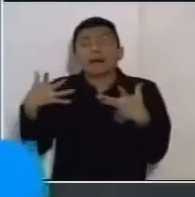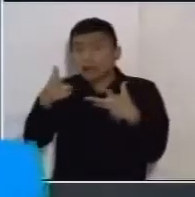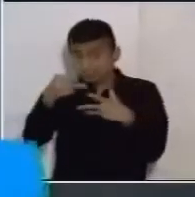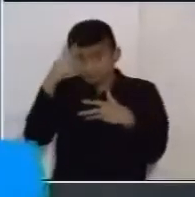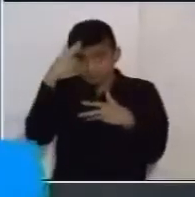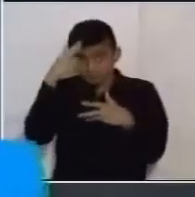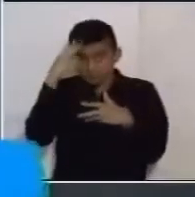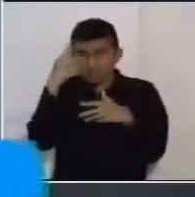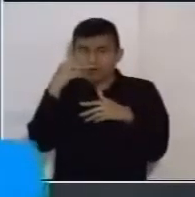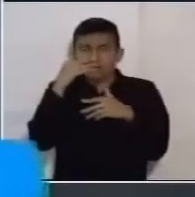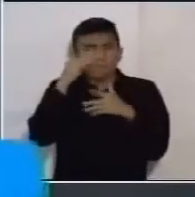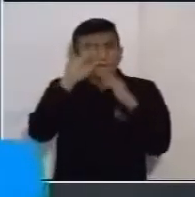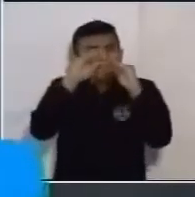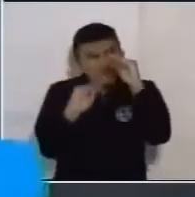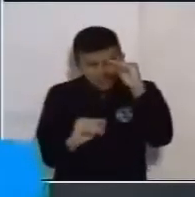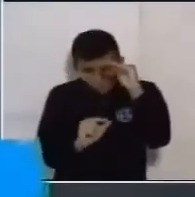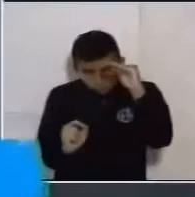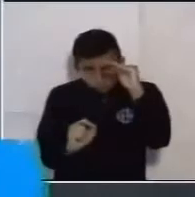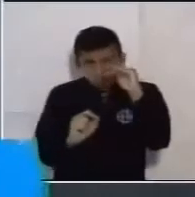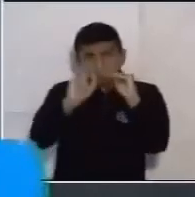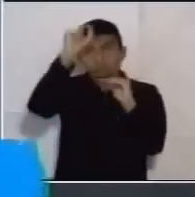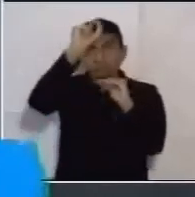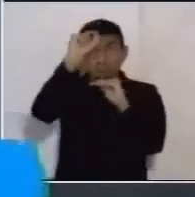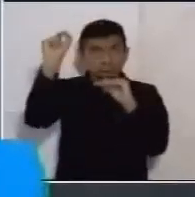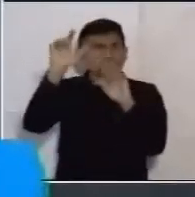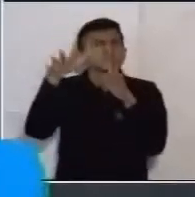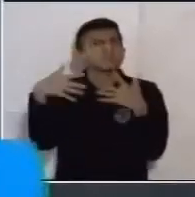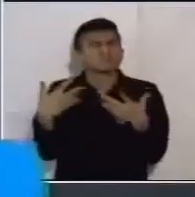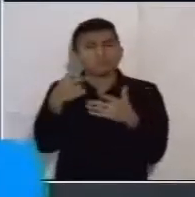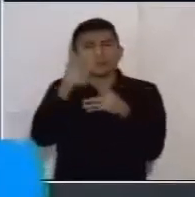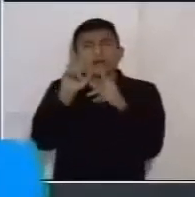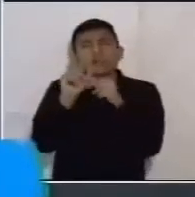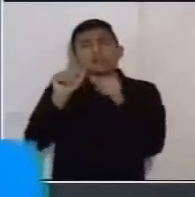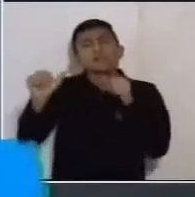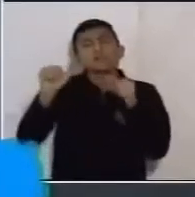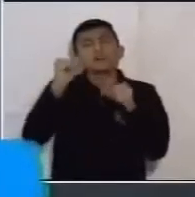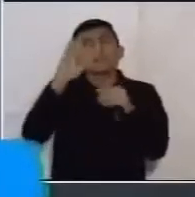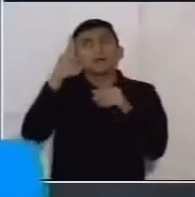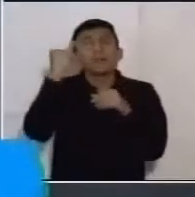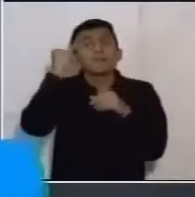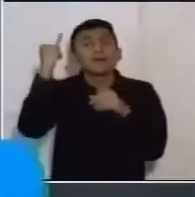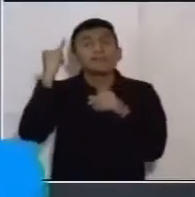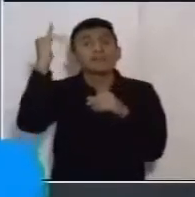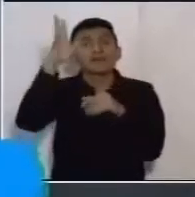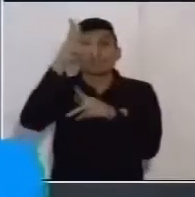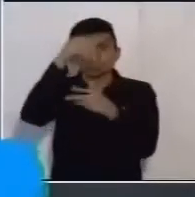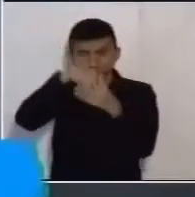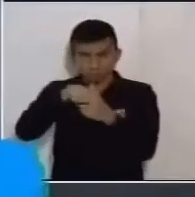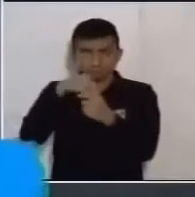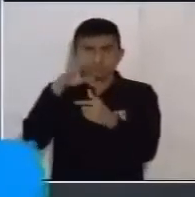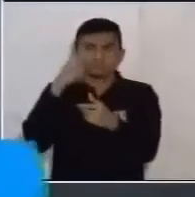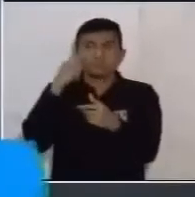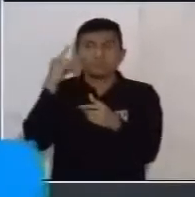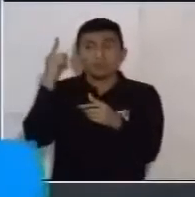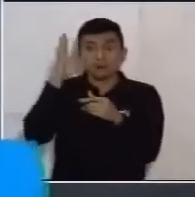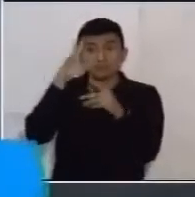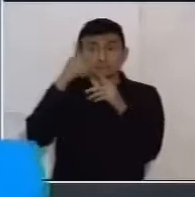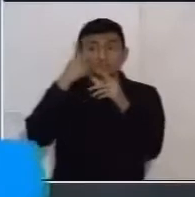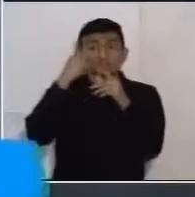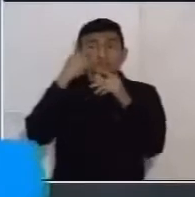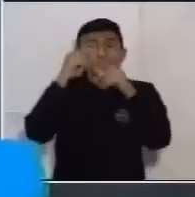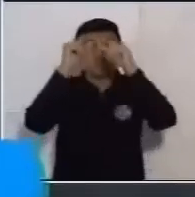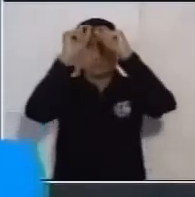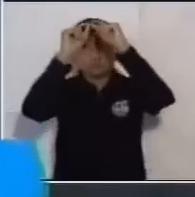a la parte más alta de la figura. Va a ser una línea imaginaria aquí, miren. Esta distancia es la